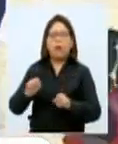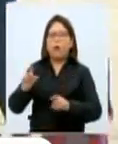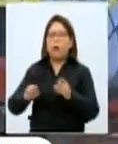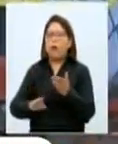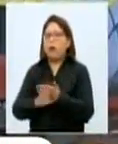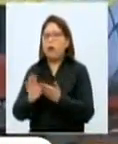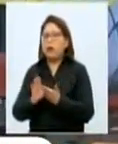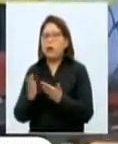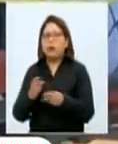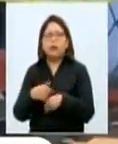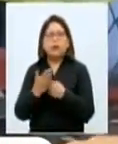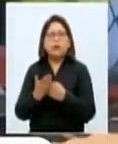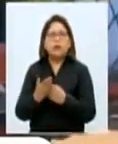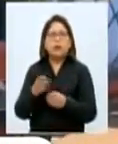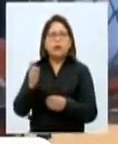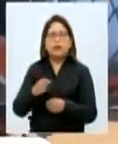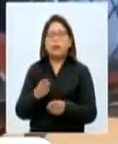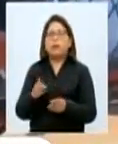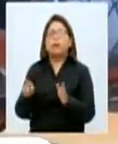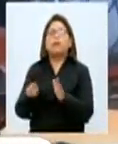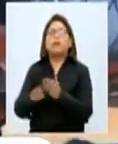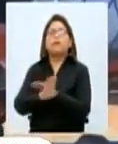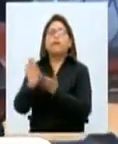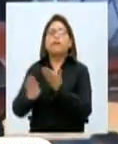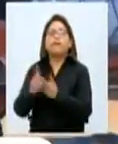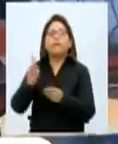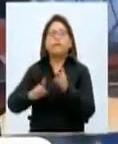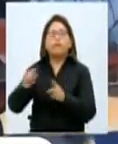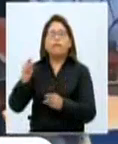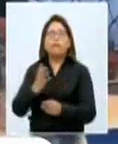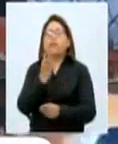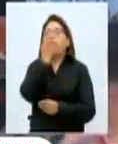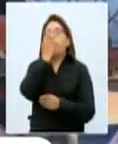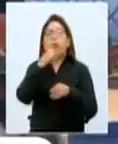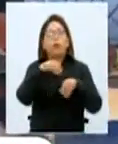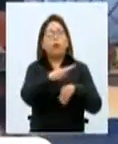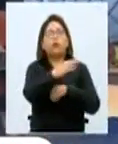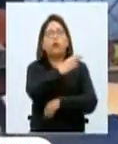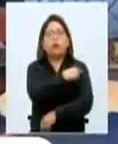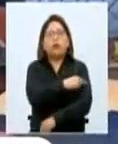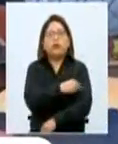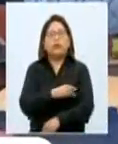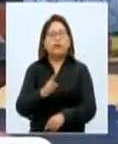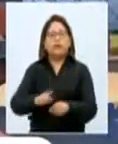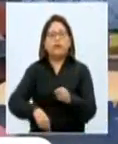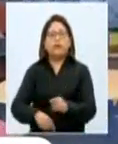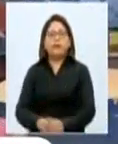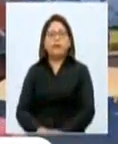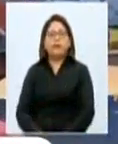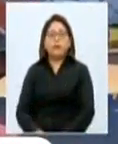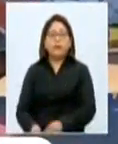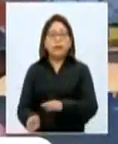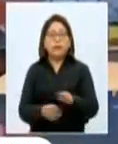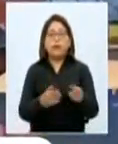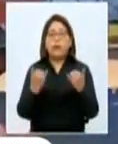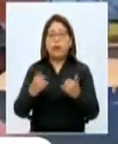intensiva. Y el tercer pilar, la solución estructural al problema, es